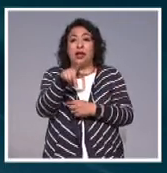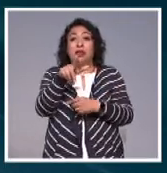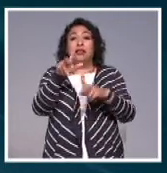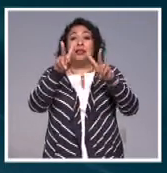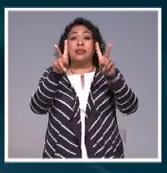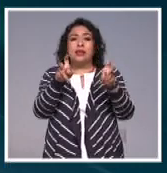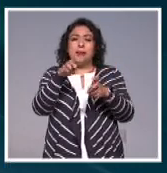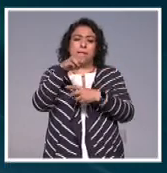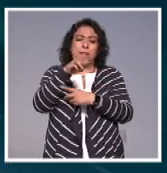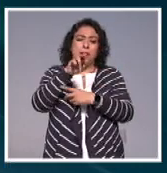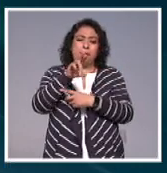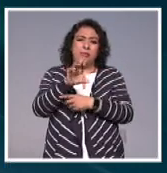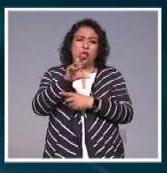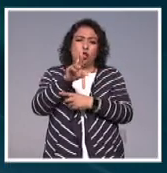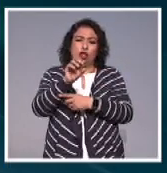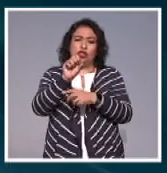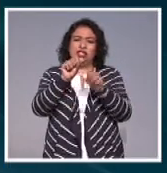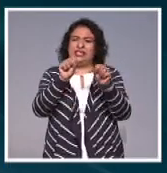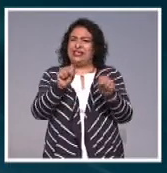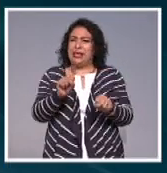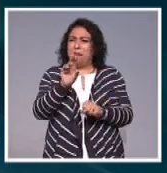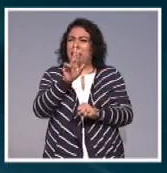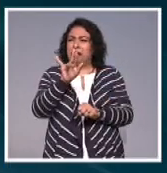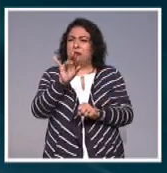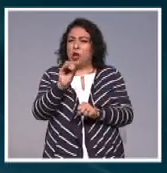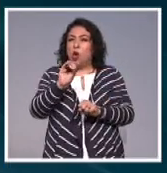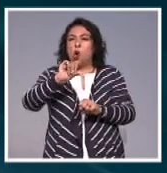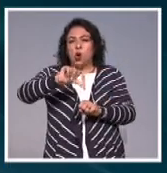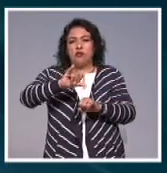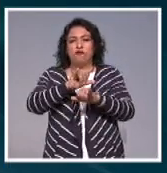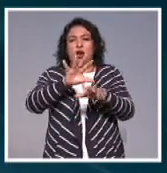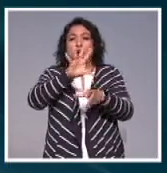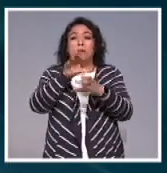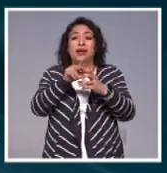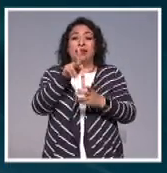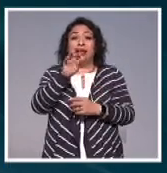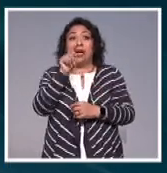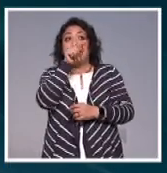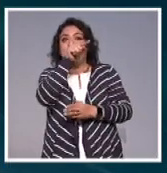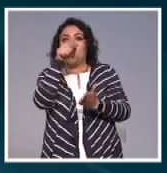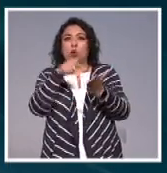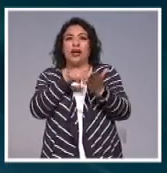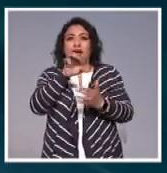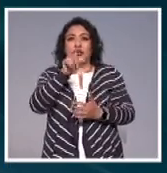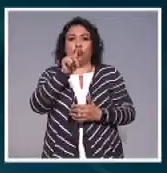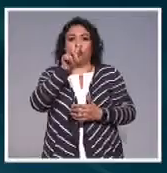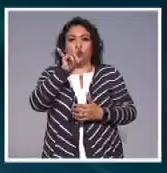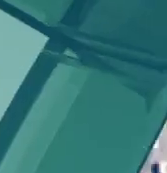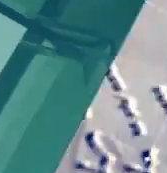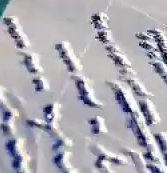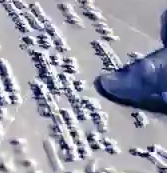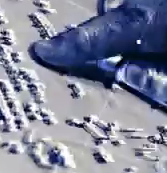de microsistemas bio. Vamos a enterarnos de todo con Karen Rivera, que está allá en el estudio.